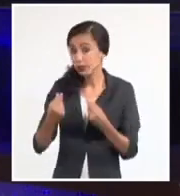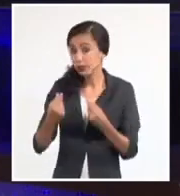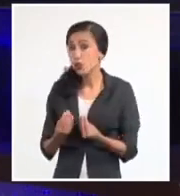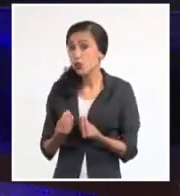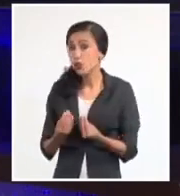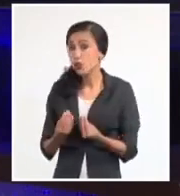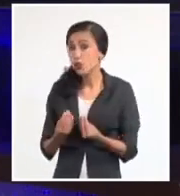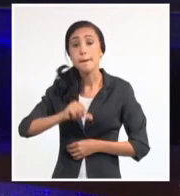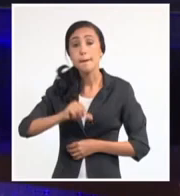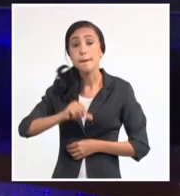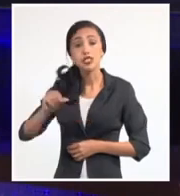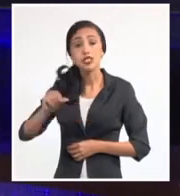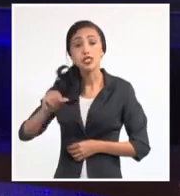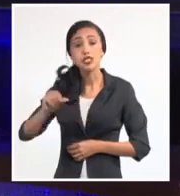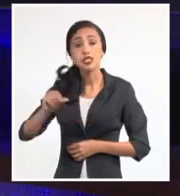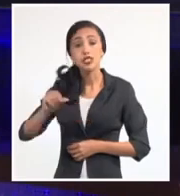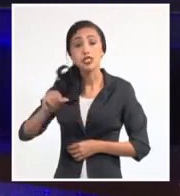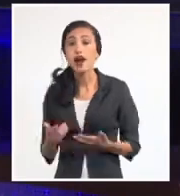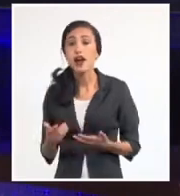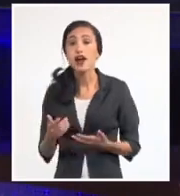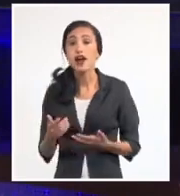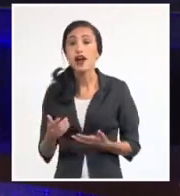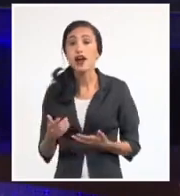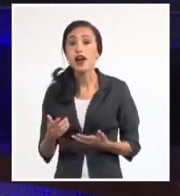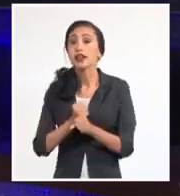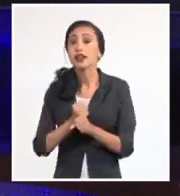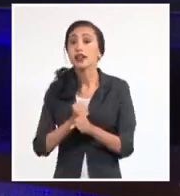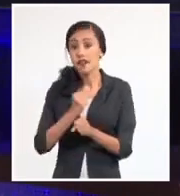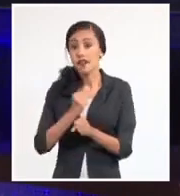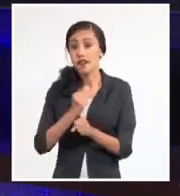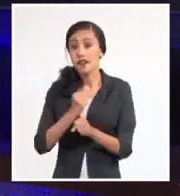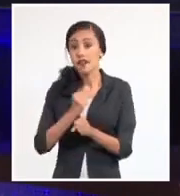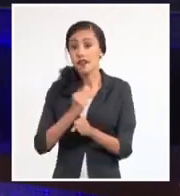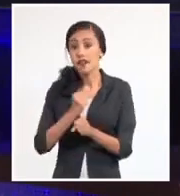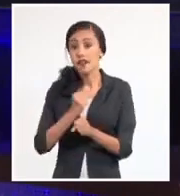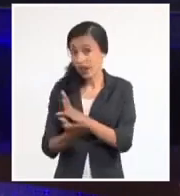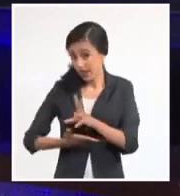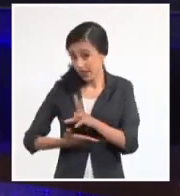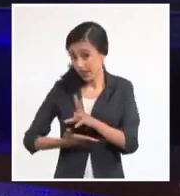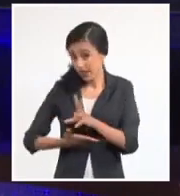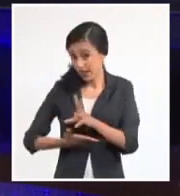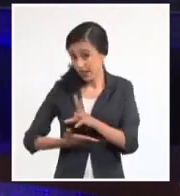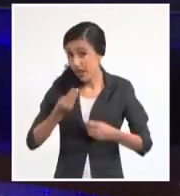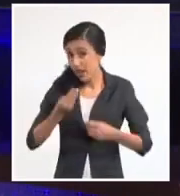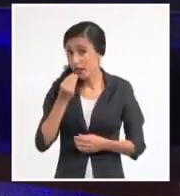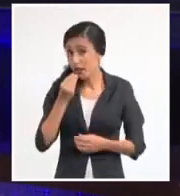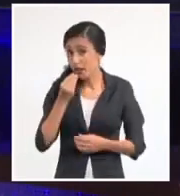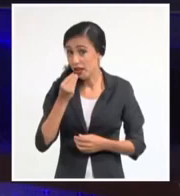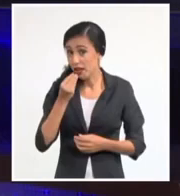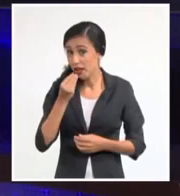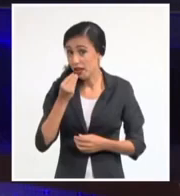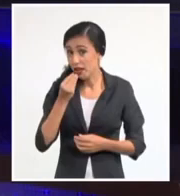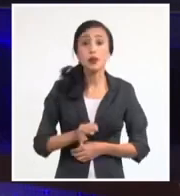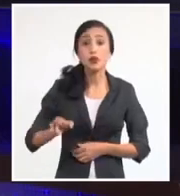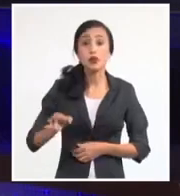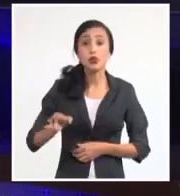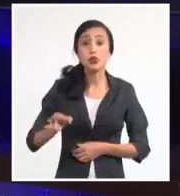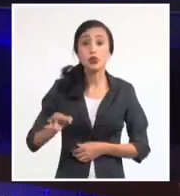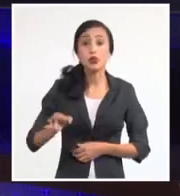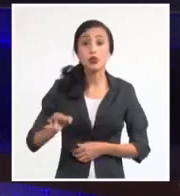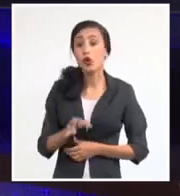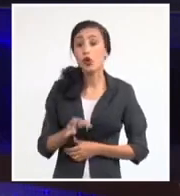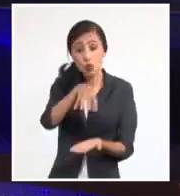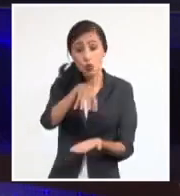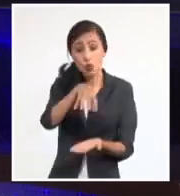personas que están empleadas en la industria azucarera en unos 50 municipios y bateyes del país, y